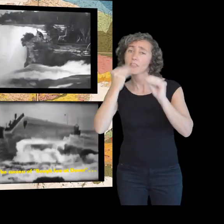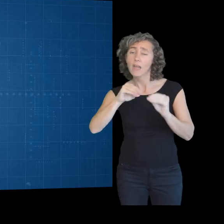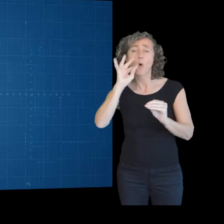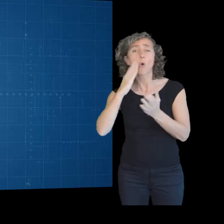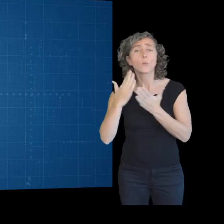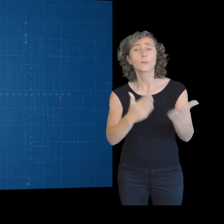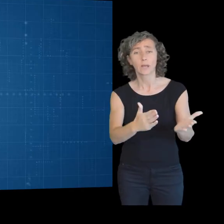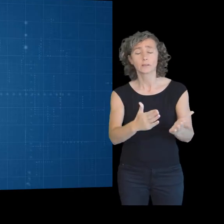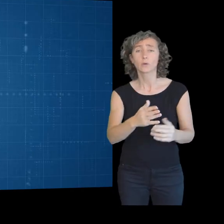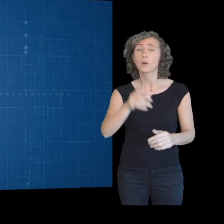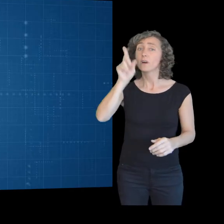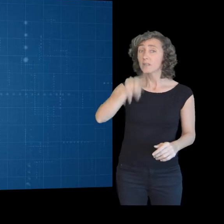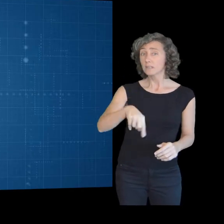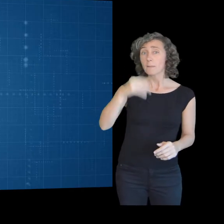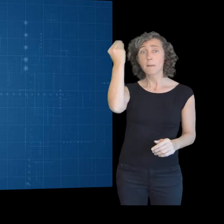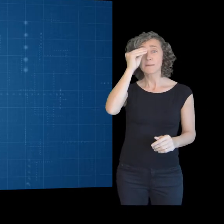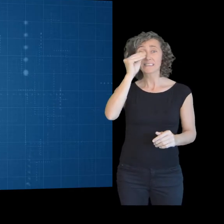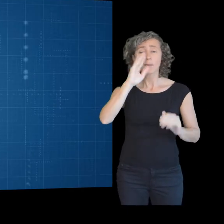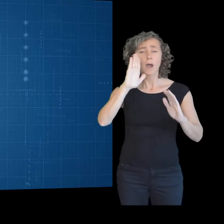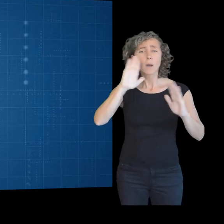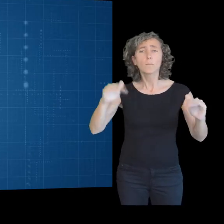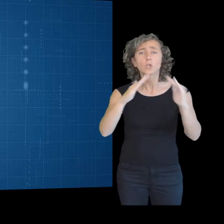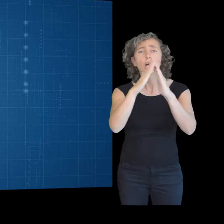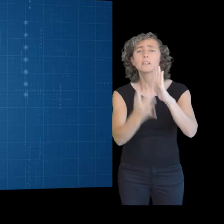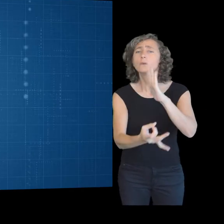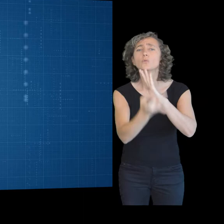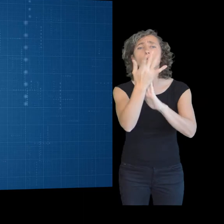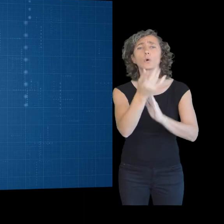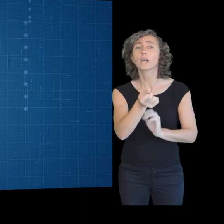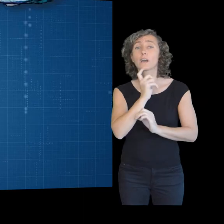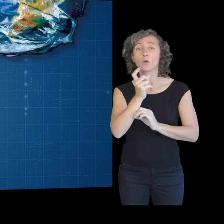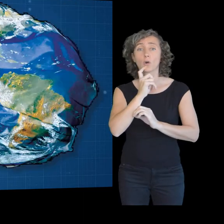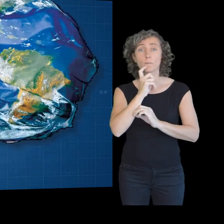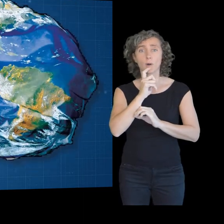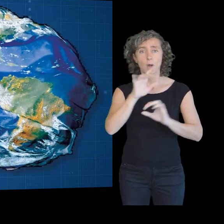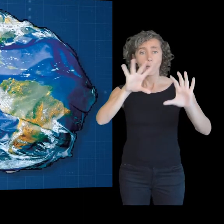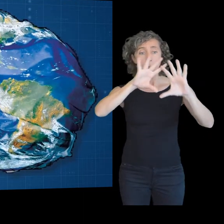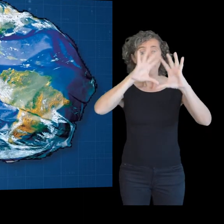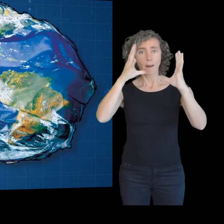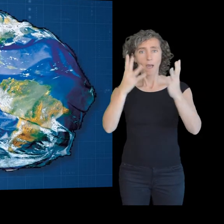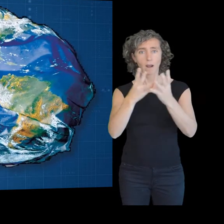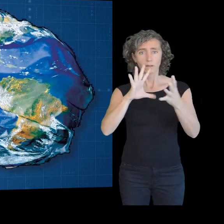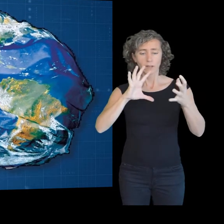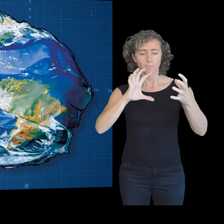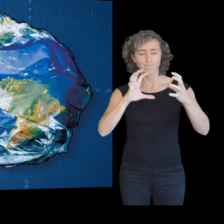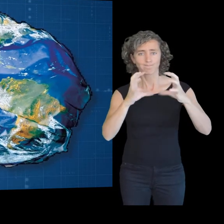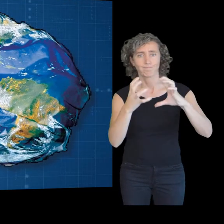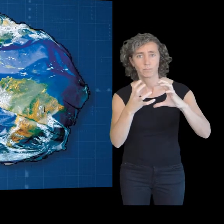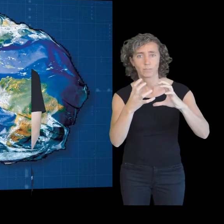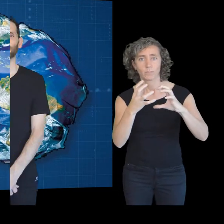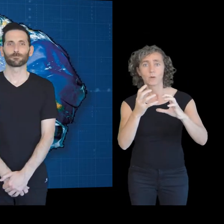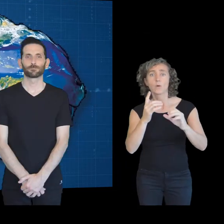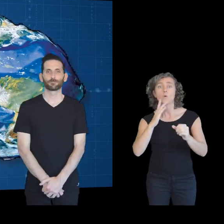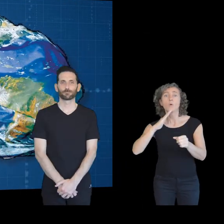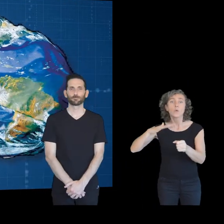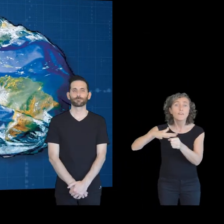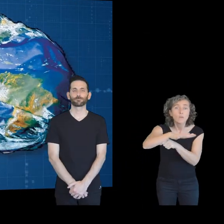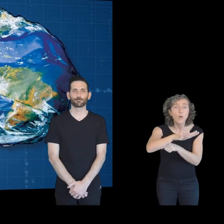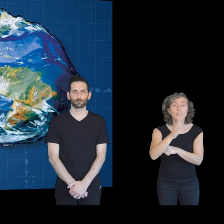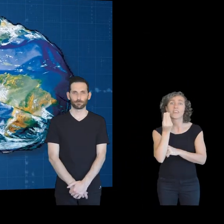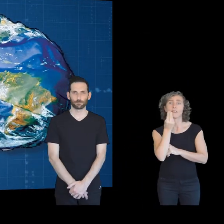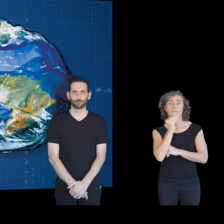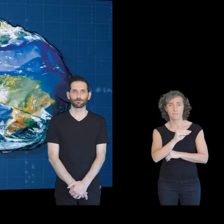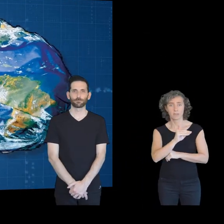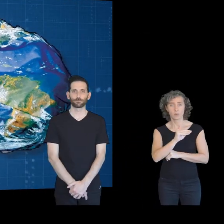vento. Ademais, pensaban que as montañas eran o resultado dun planeta que se engurraba ou contraerse debido